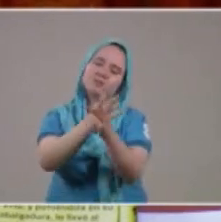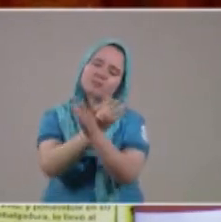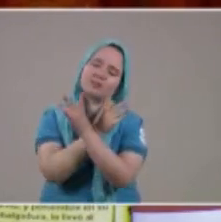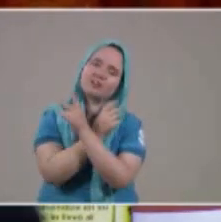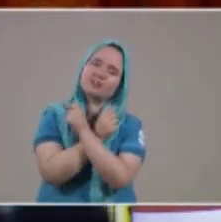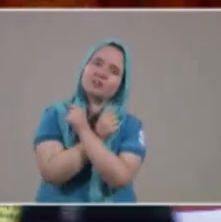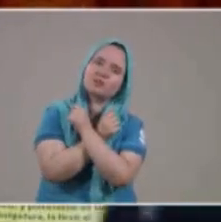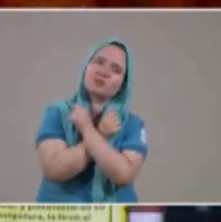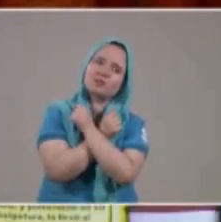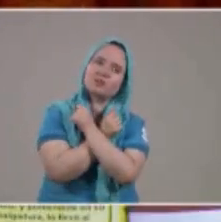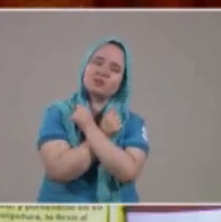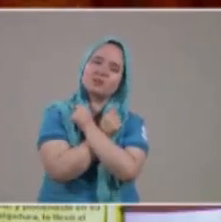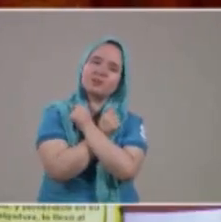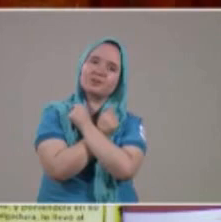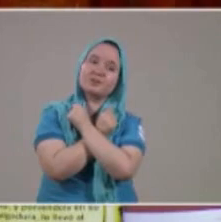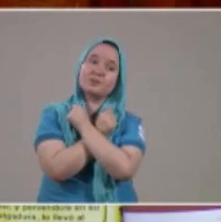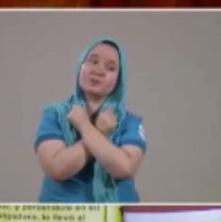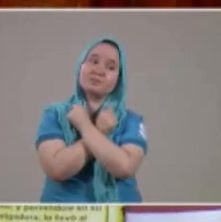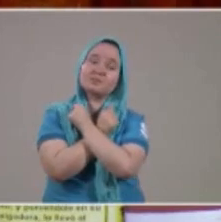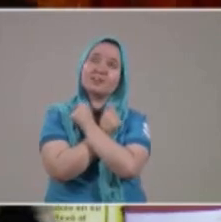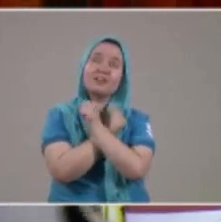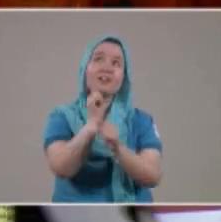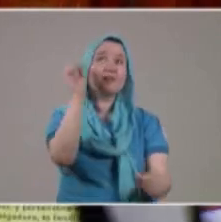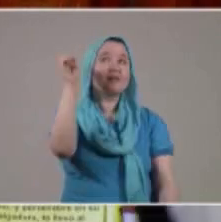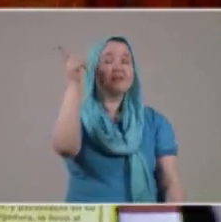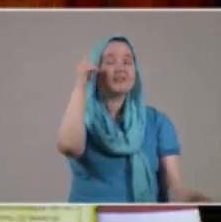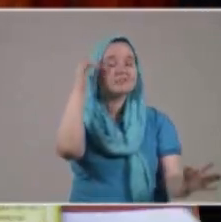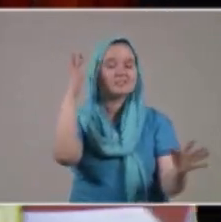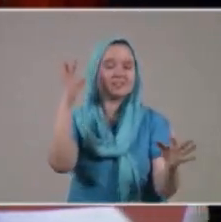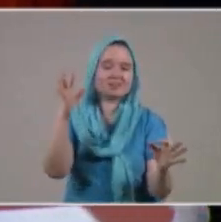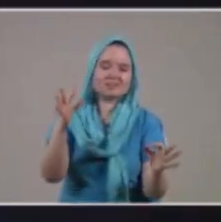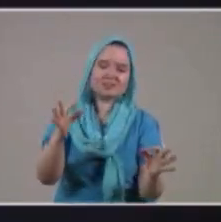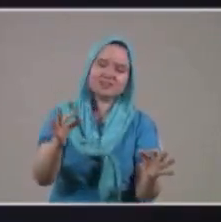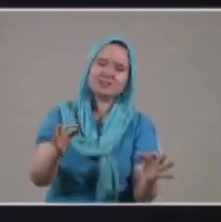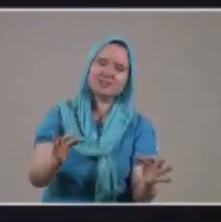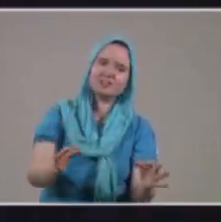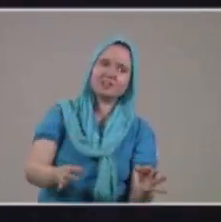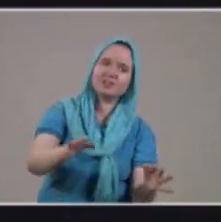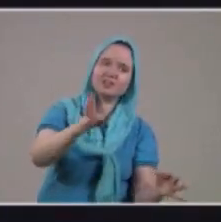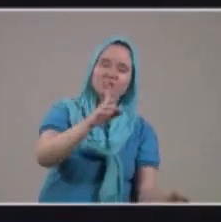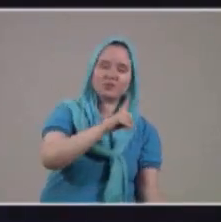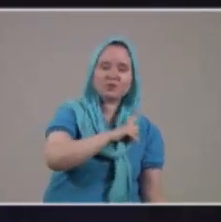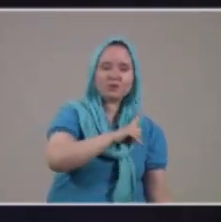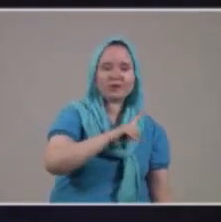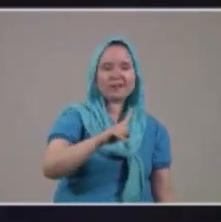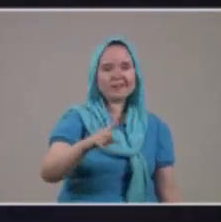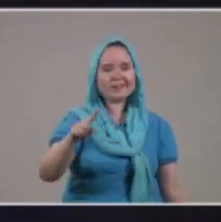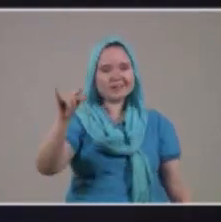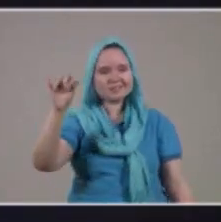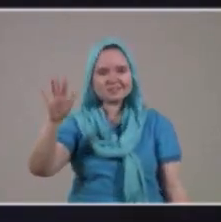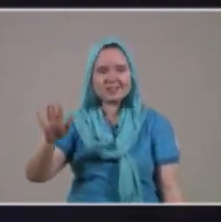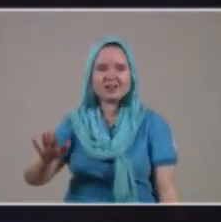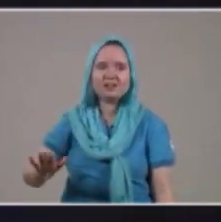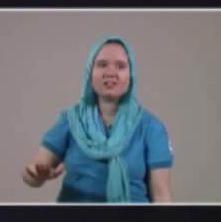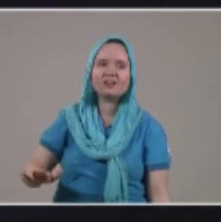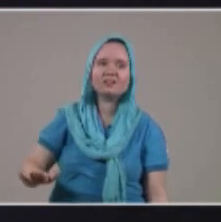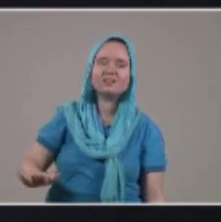ayudan. Si hay alguien más, sé que quizá alguien dirá: estos son unos locos.